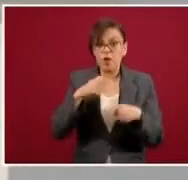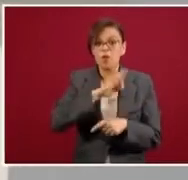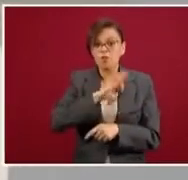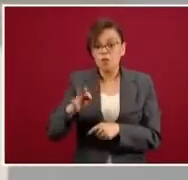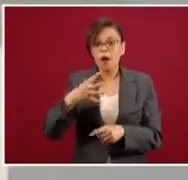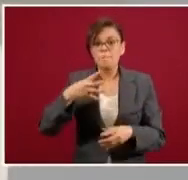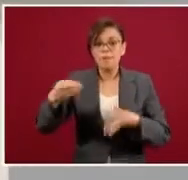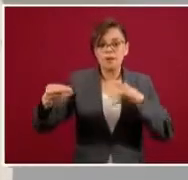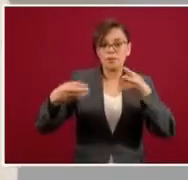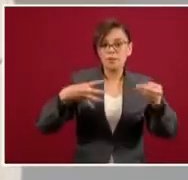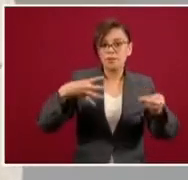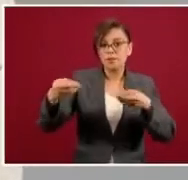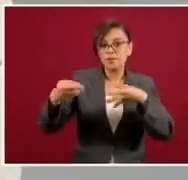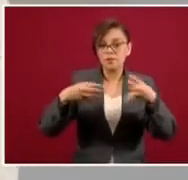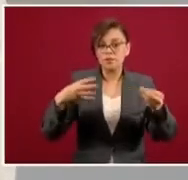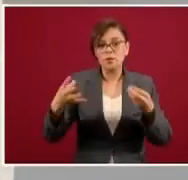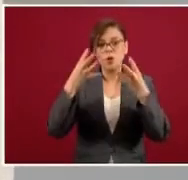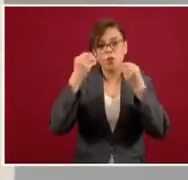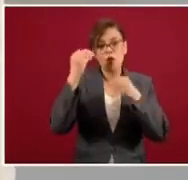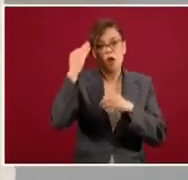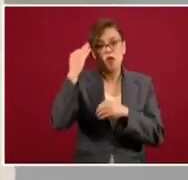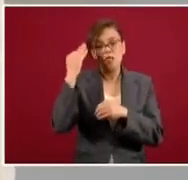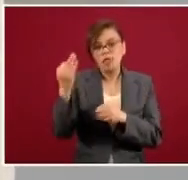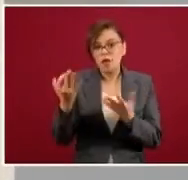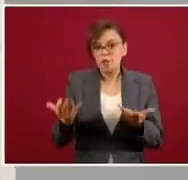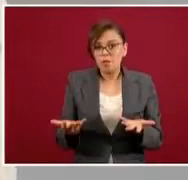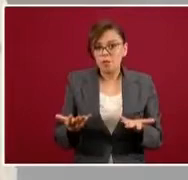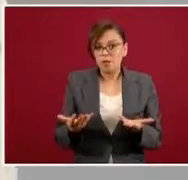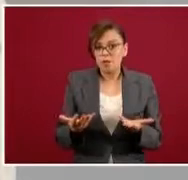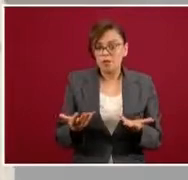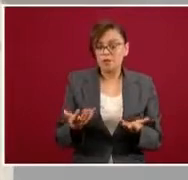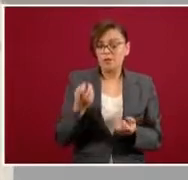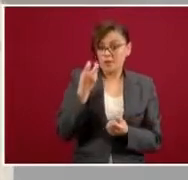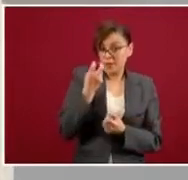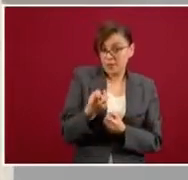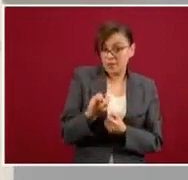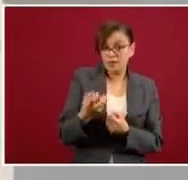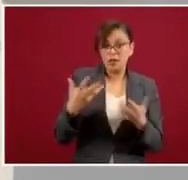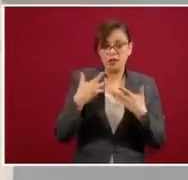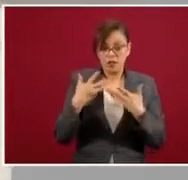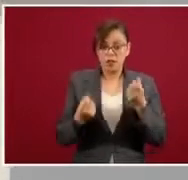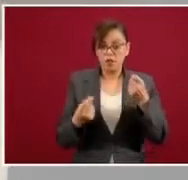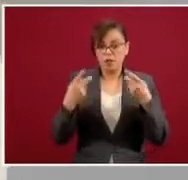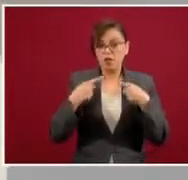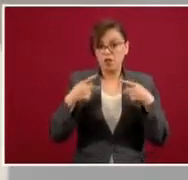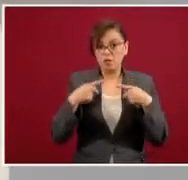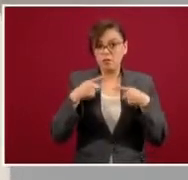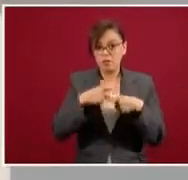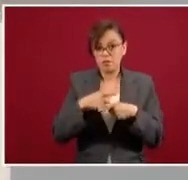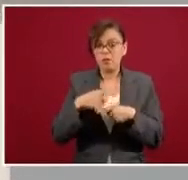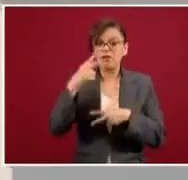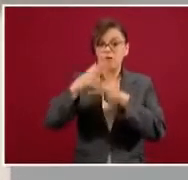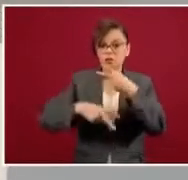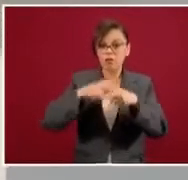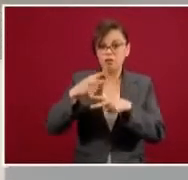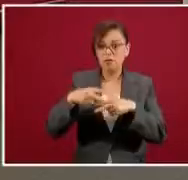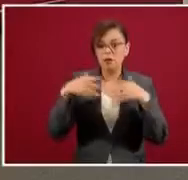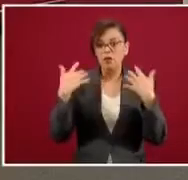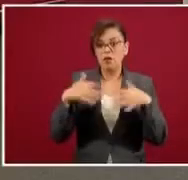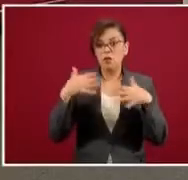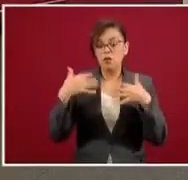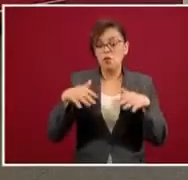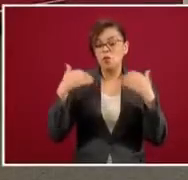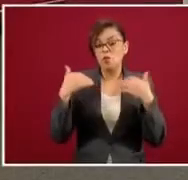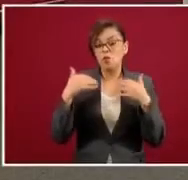mayor tiempo. En algunos pocos casos las personas llegan con cargas virales muy altas, están eliminando una